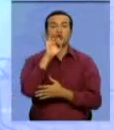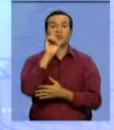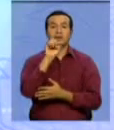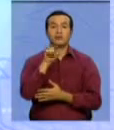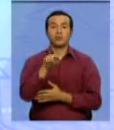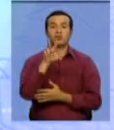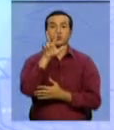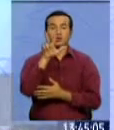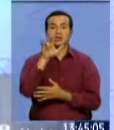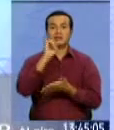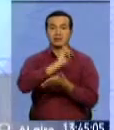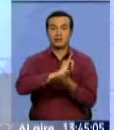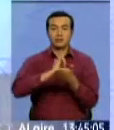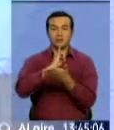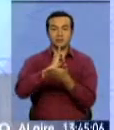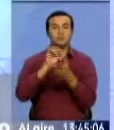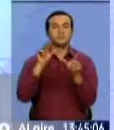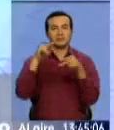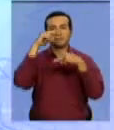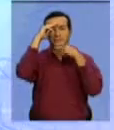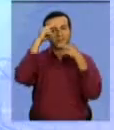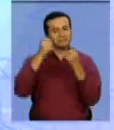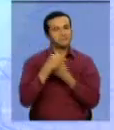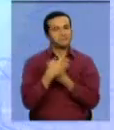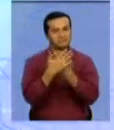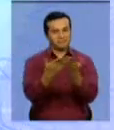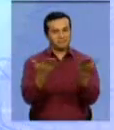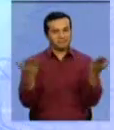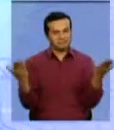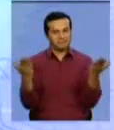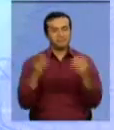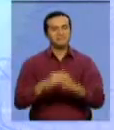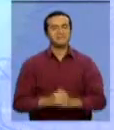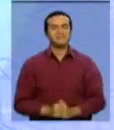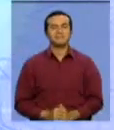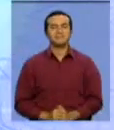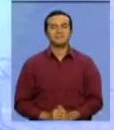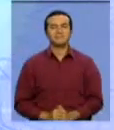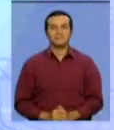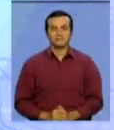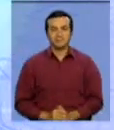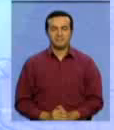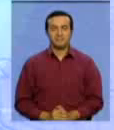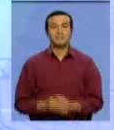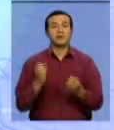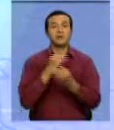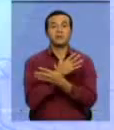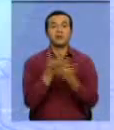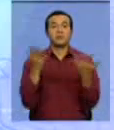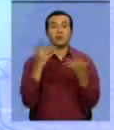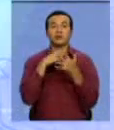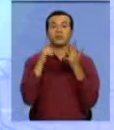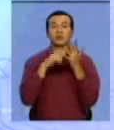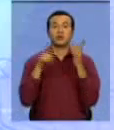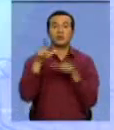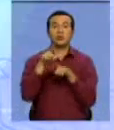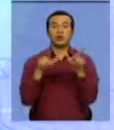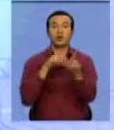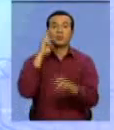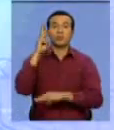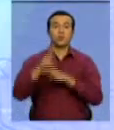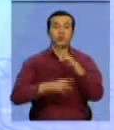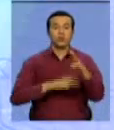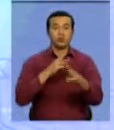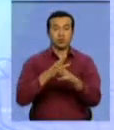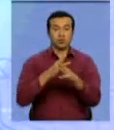90.3 de la Super FM de Imbabura retransmiten estos espacios informativos. Les contaremos que desde diferentes lugares del mundo,